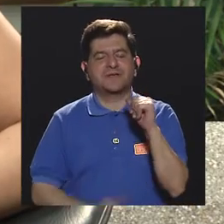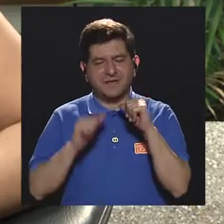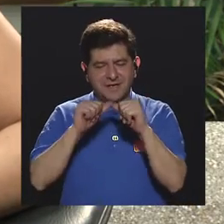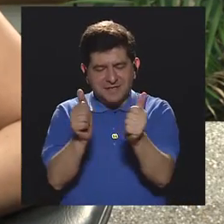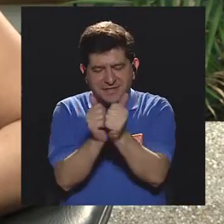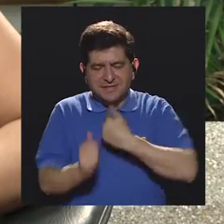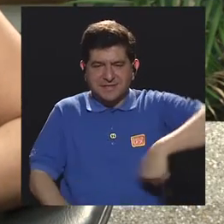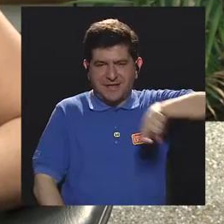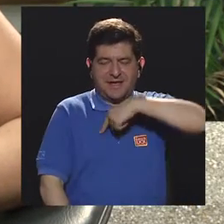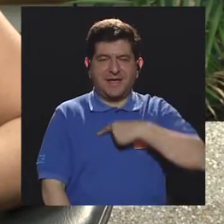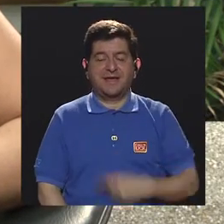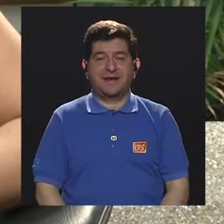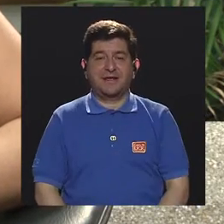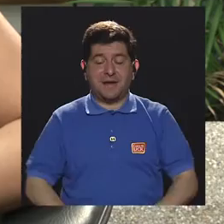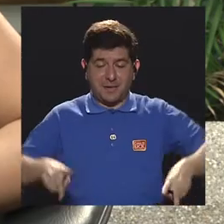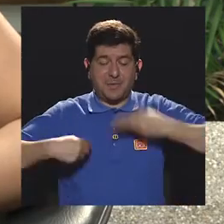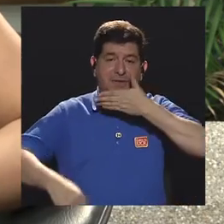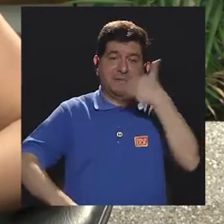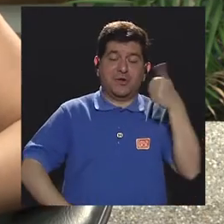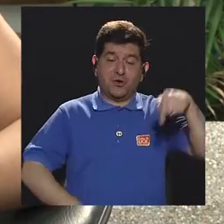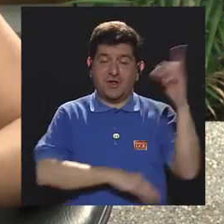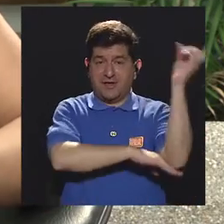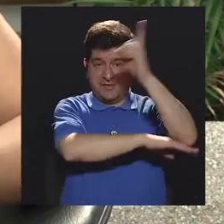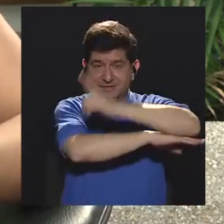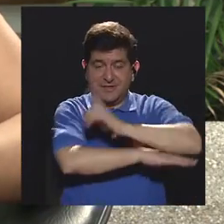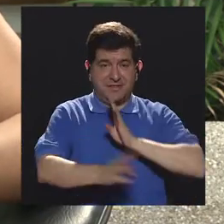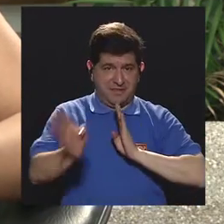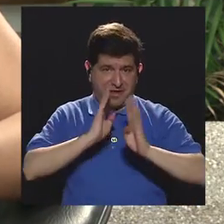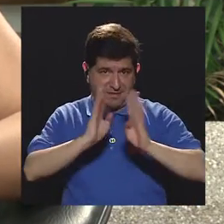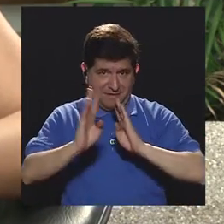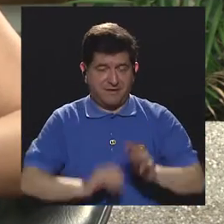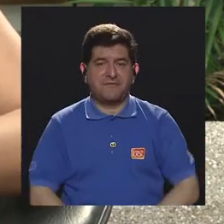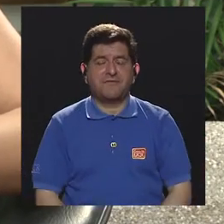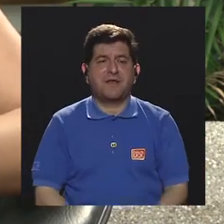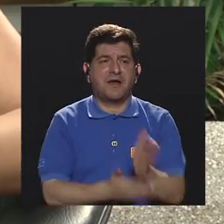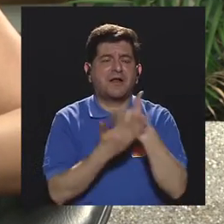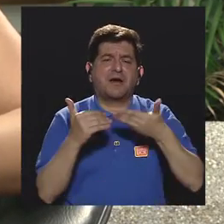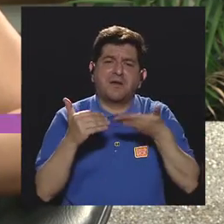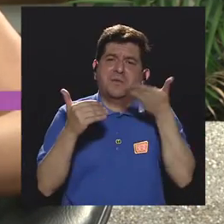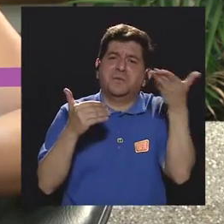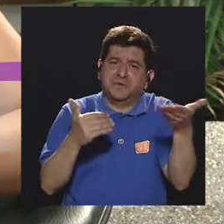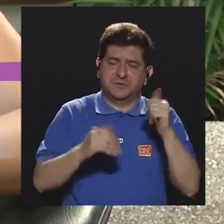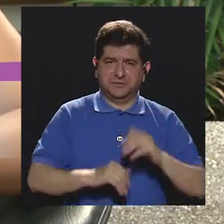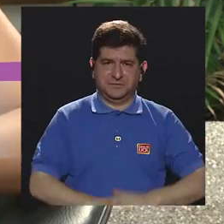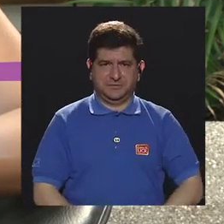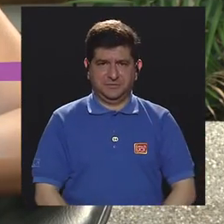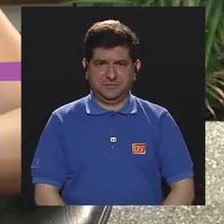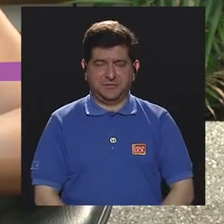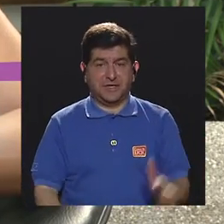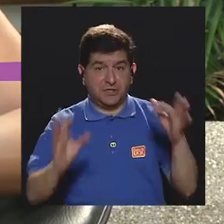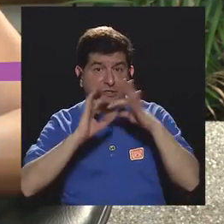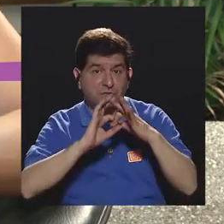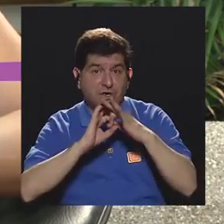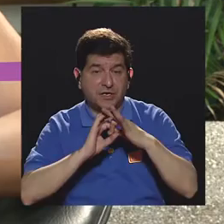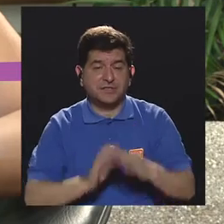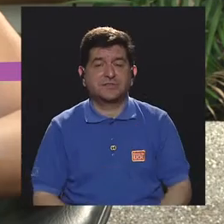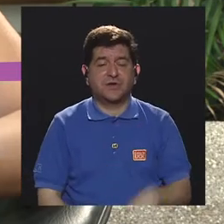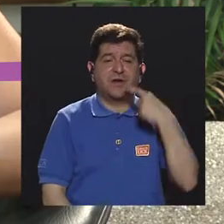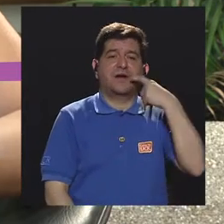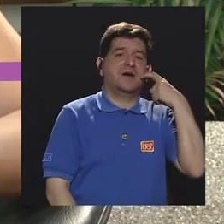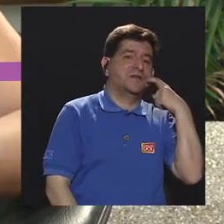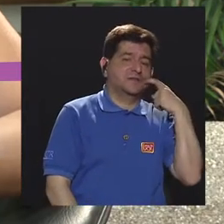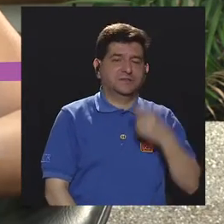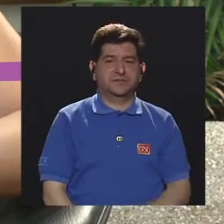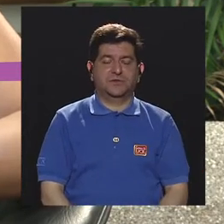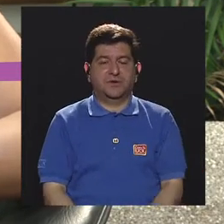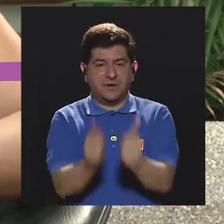Gracias por continuar con nosotros en Vivir Mejor. El día de hoy estamos hablando acerca de algunos aspectos relacionados a las